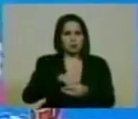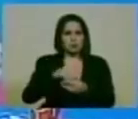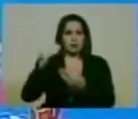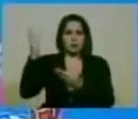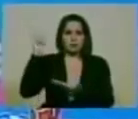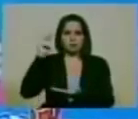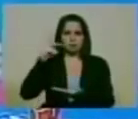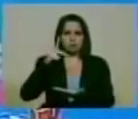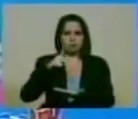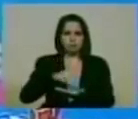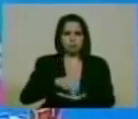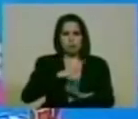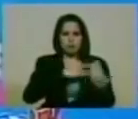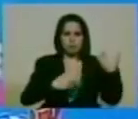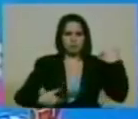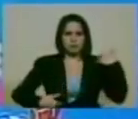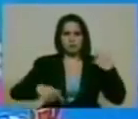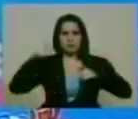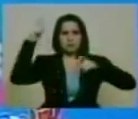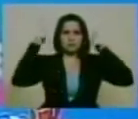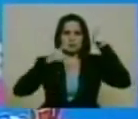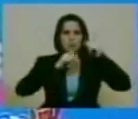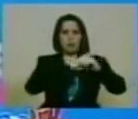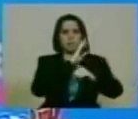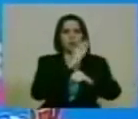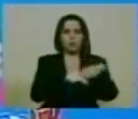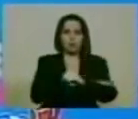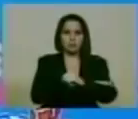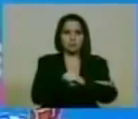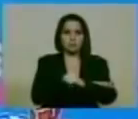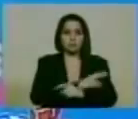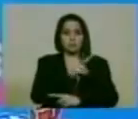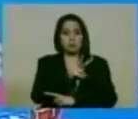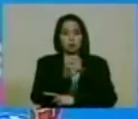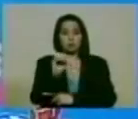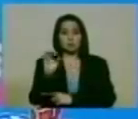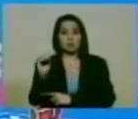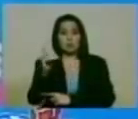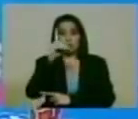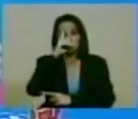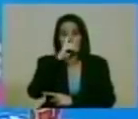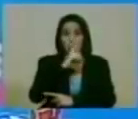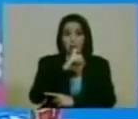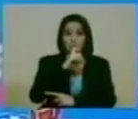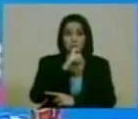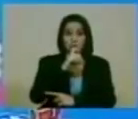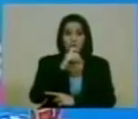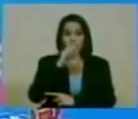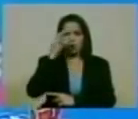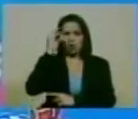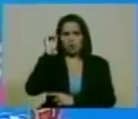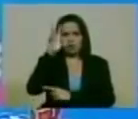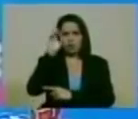del comandante Hugo Chávez al poder. A 200 años del Congreso de Angostura